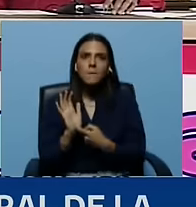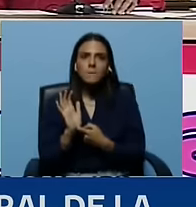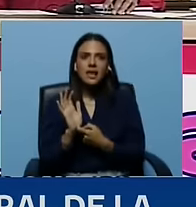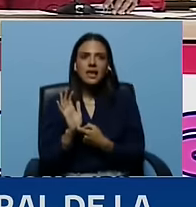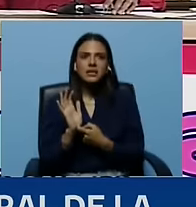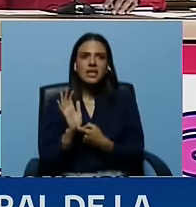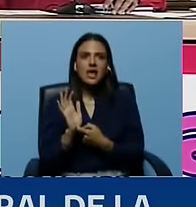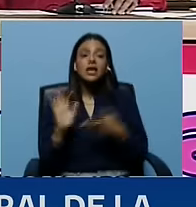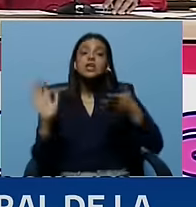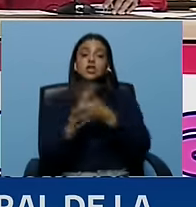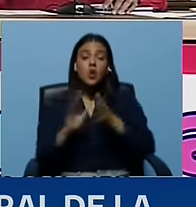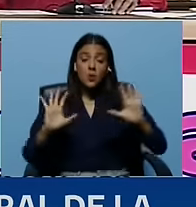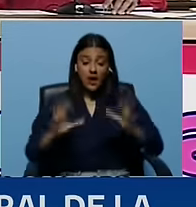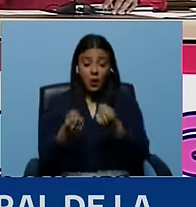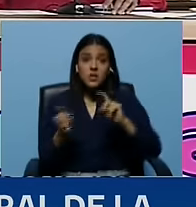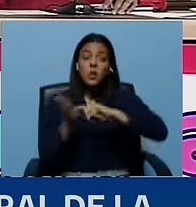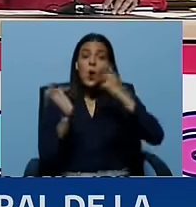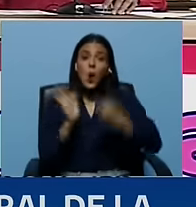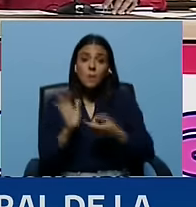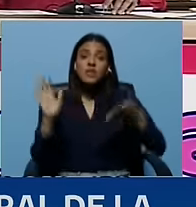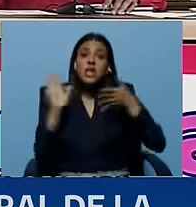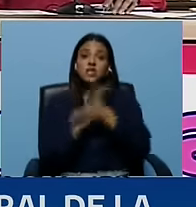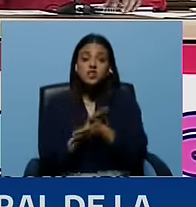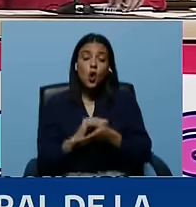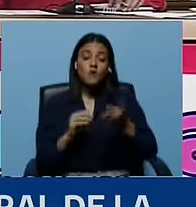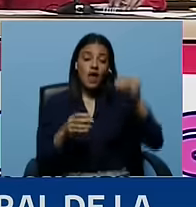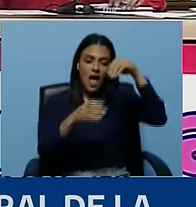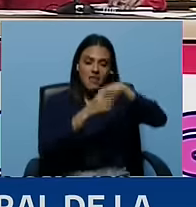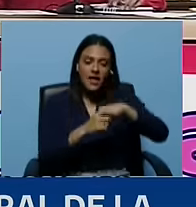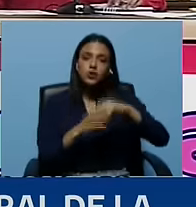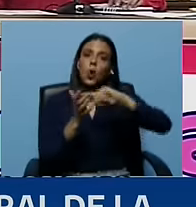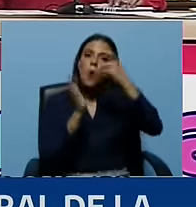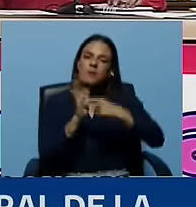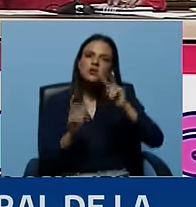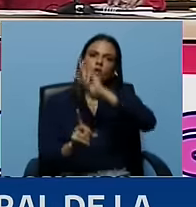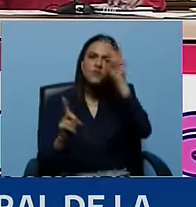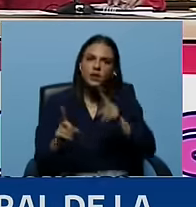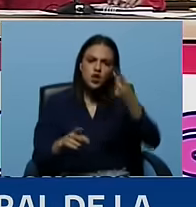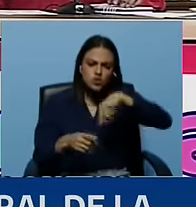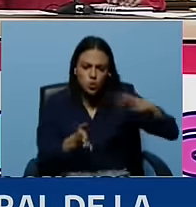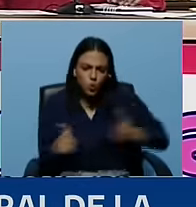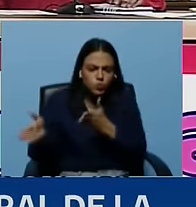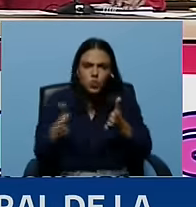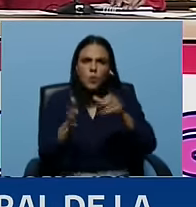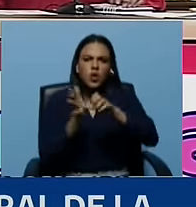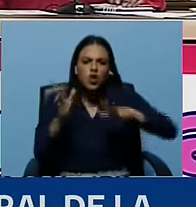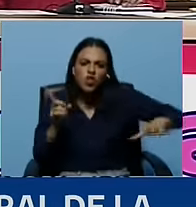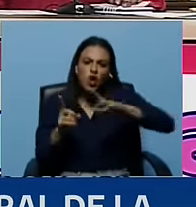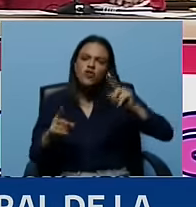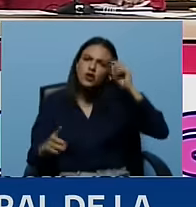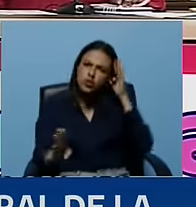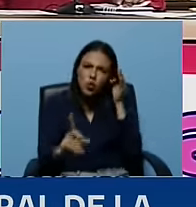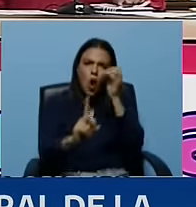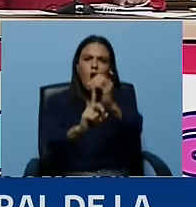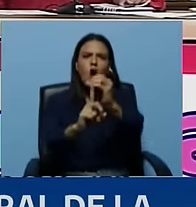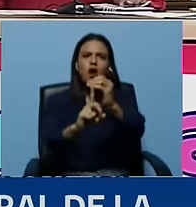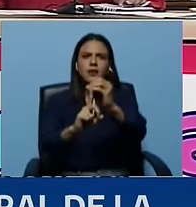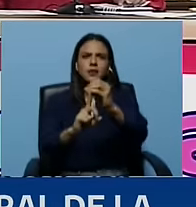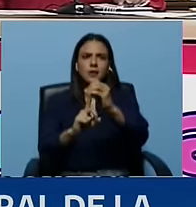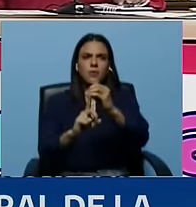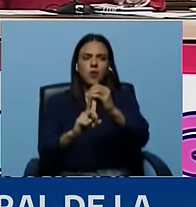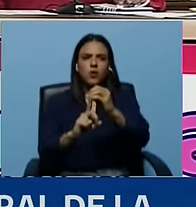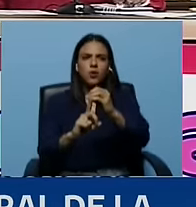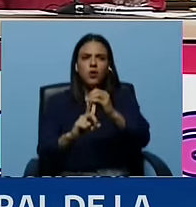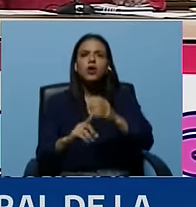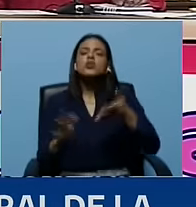camino de la recuperación integral de Venezuela. Rumbo a donde vamos a llegar. A